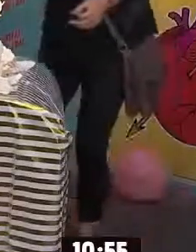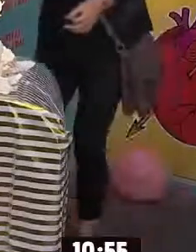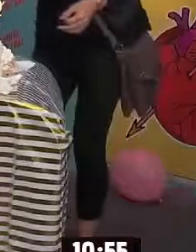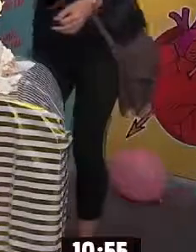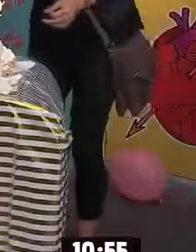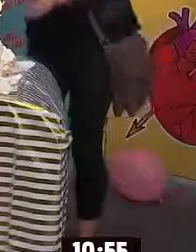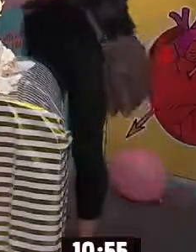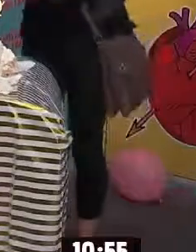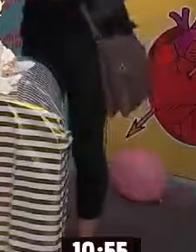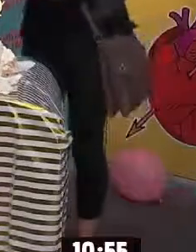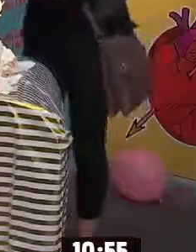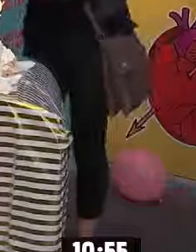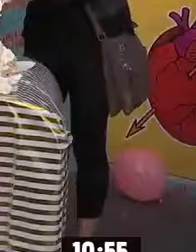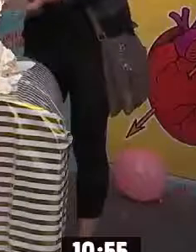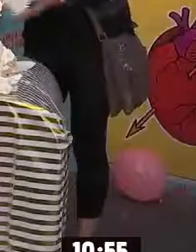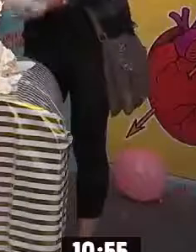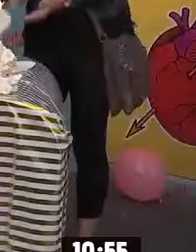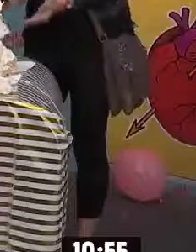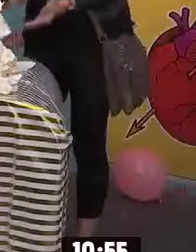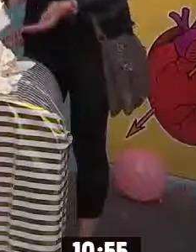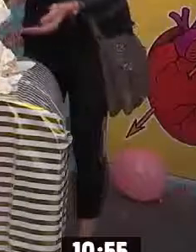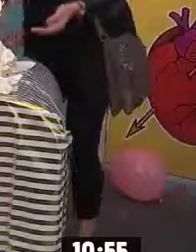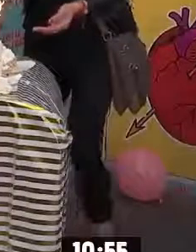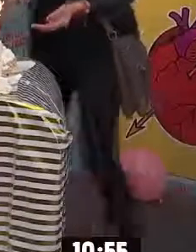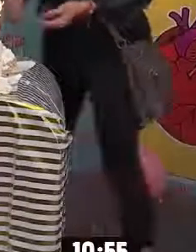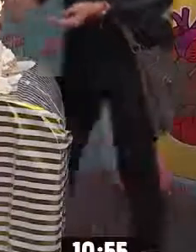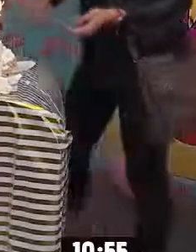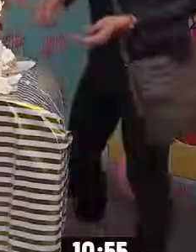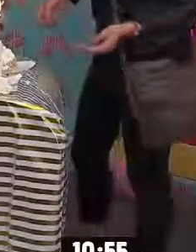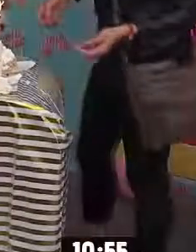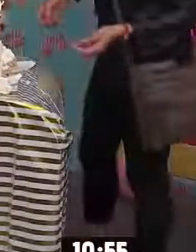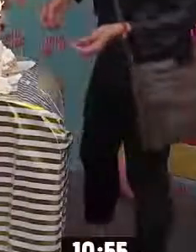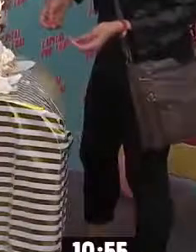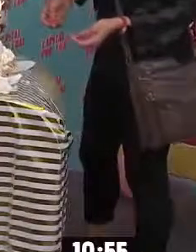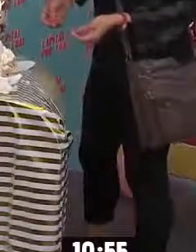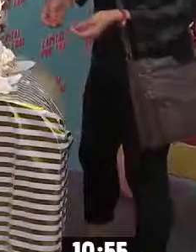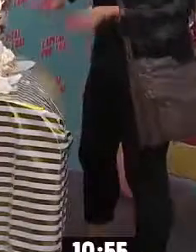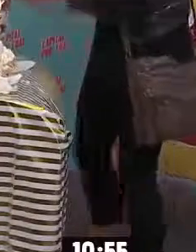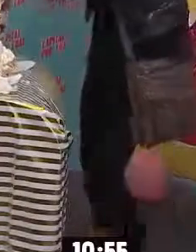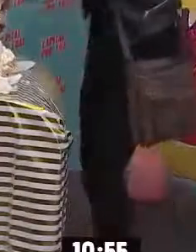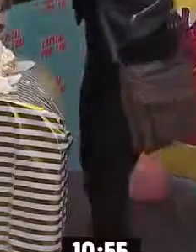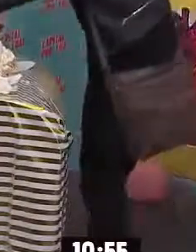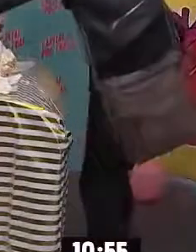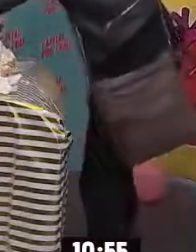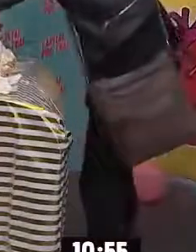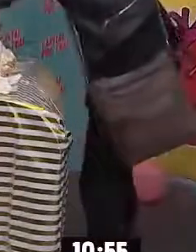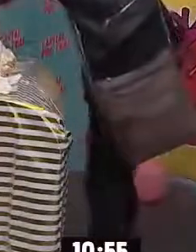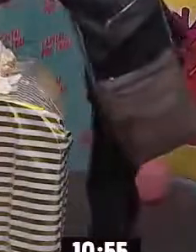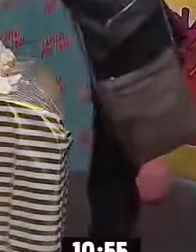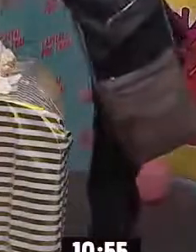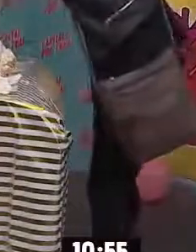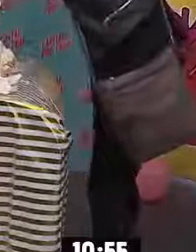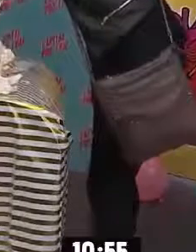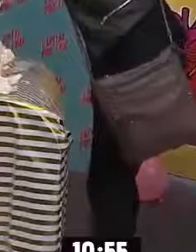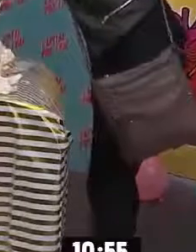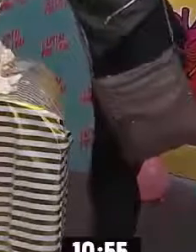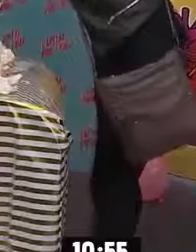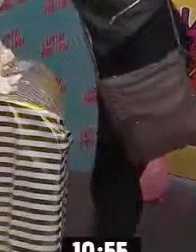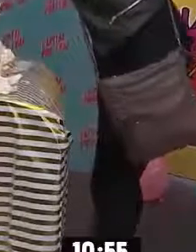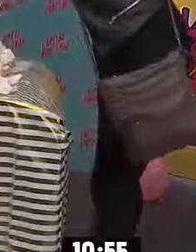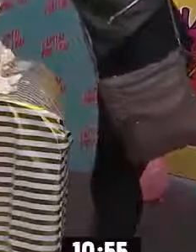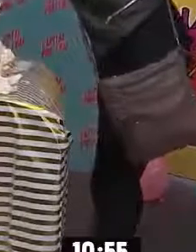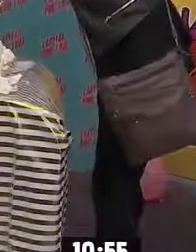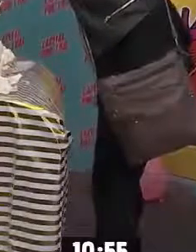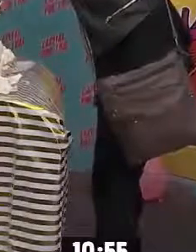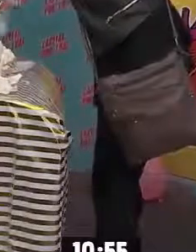manacillo. Que cambiaran de la gente que les lava la ropa, porque les quedaron chiquitas las playeras, señora. Sí, se les